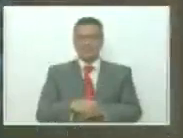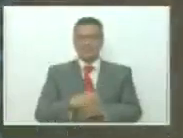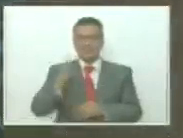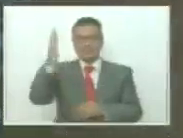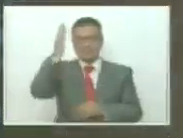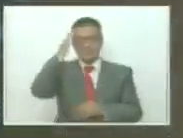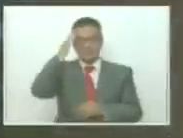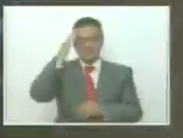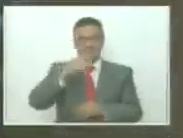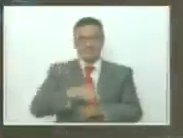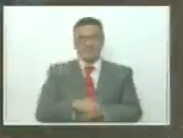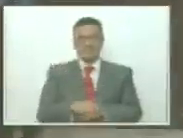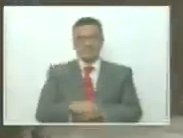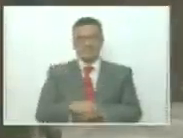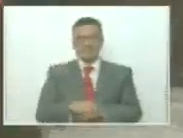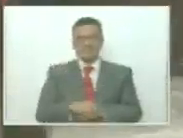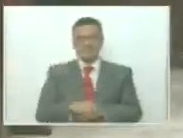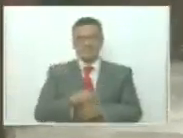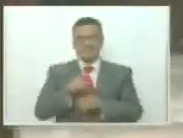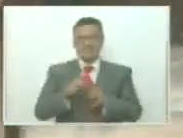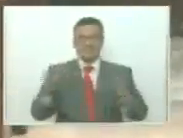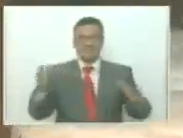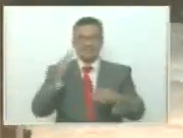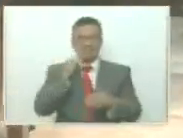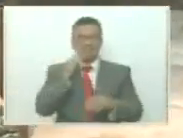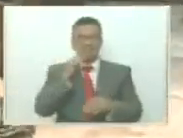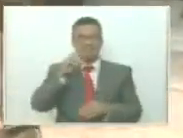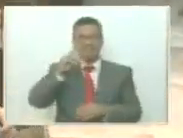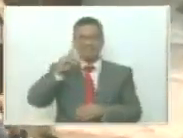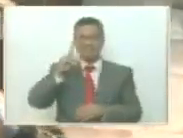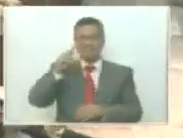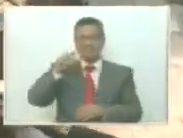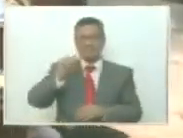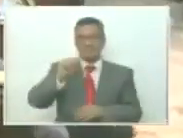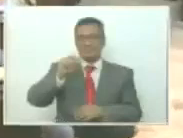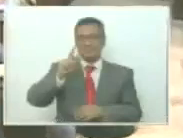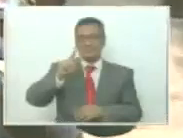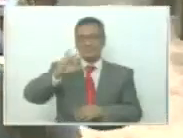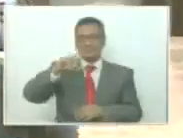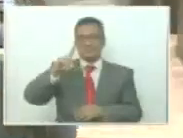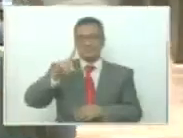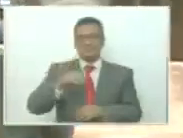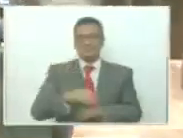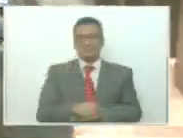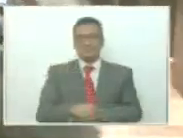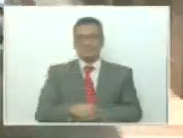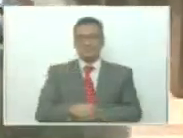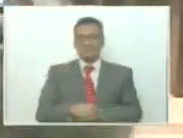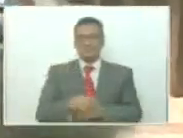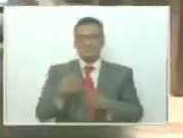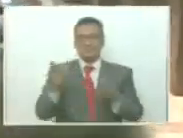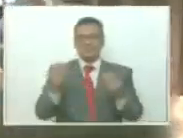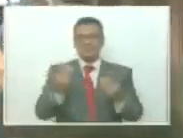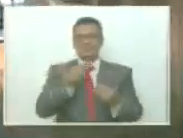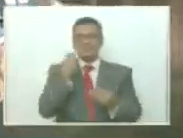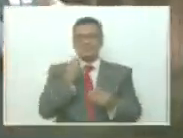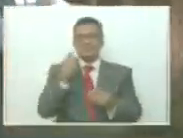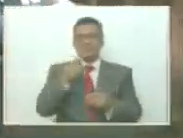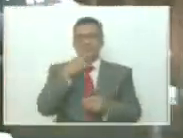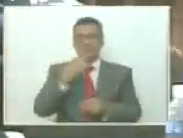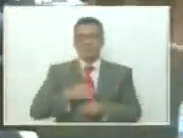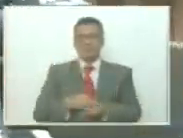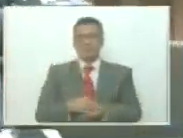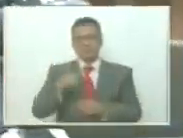Sabemos entonces que esta amplia experiencia de David Velázquez, un compañero muy joven, aunque